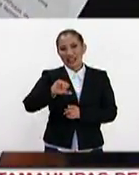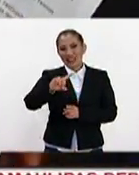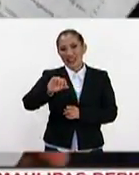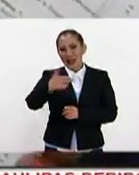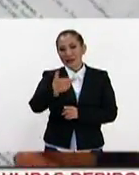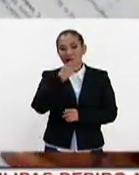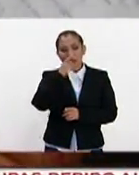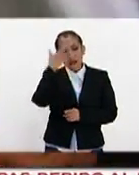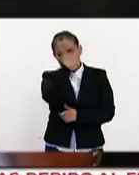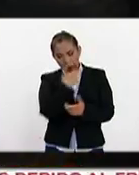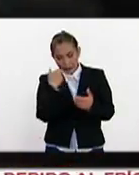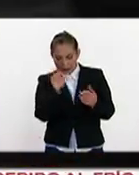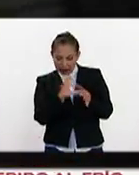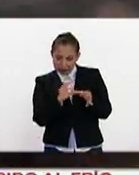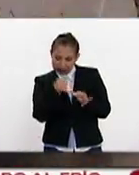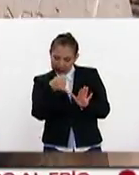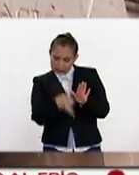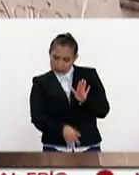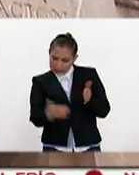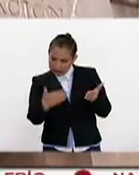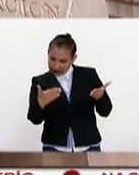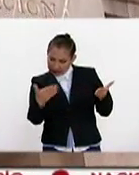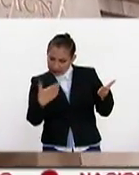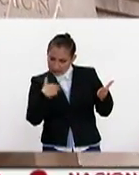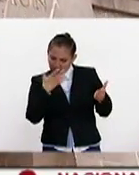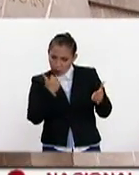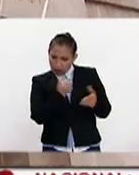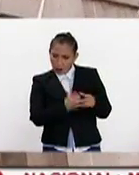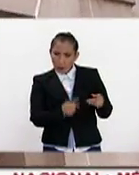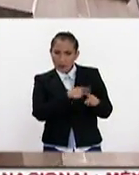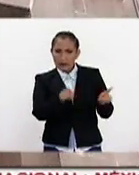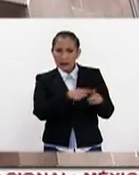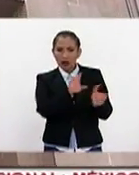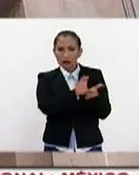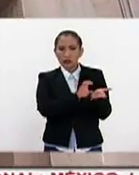Humanos informó que va a revisar con detalle la acción de inconstitucionalidad.